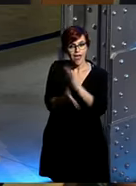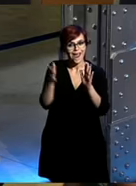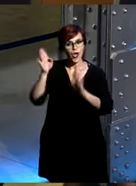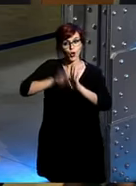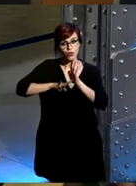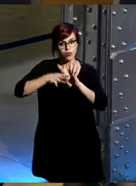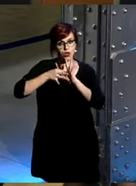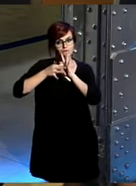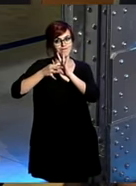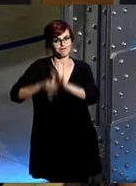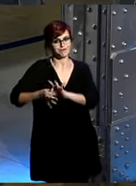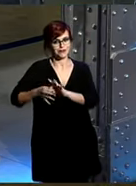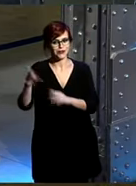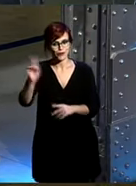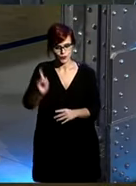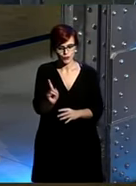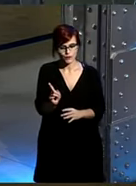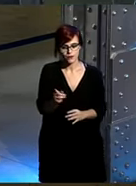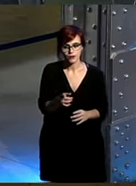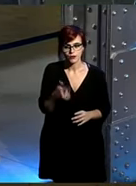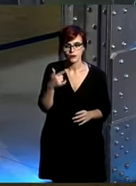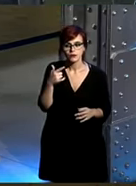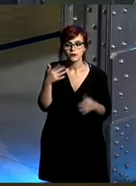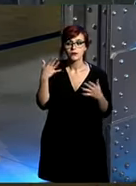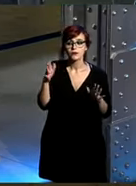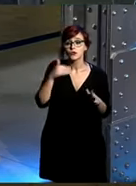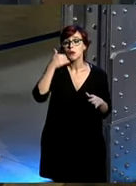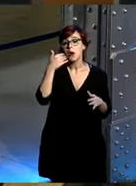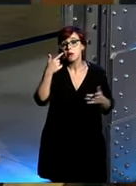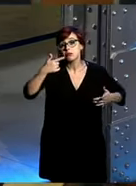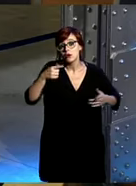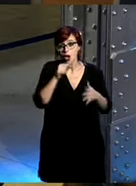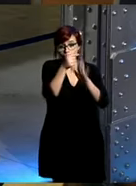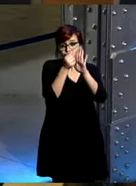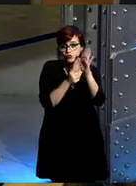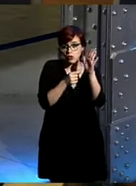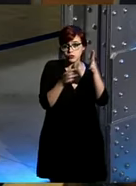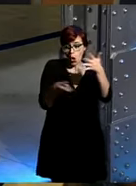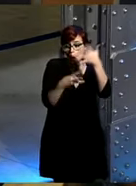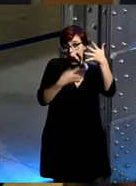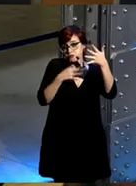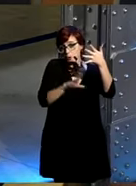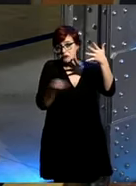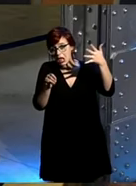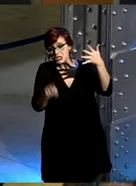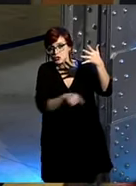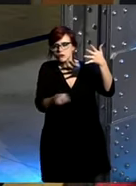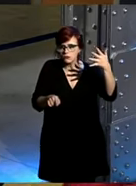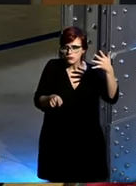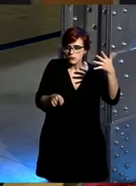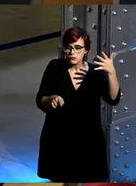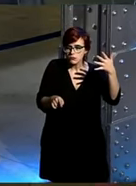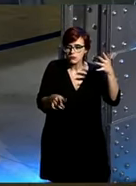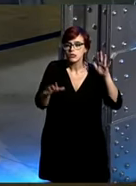cogemos por eso. No es el criterio. No es el criterio. No es el criterio. A lo mejor es el punto octavo, por así decirlo. Pero, pues si es el punto octavo, o sea,